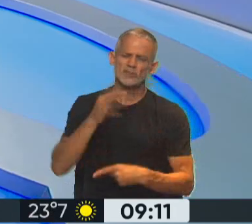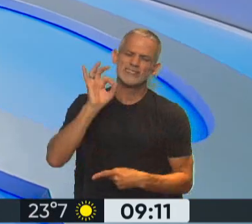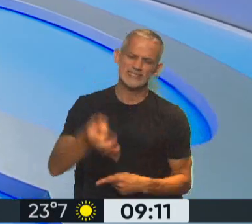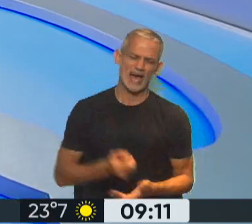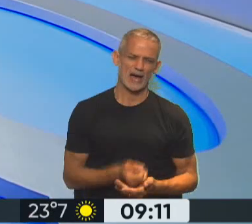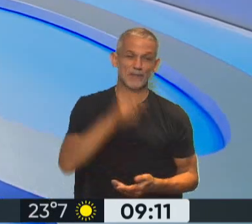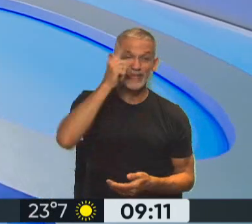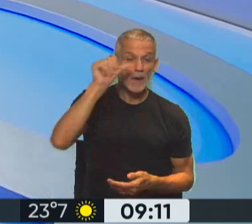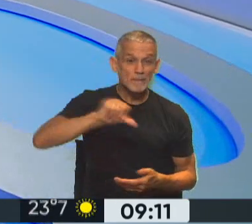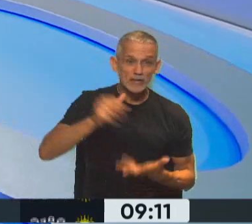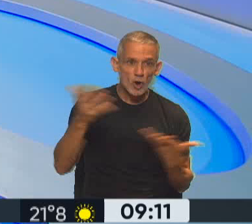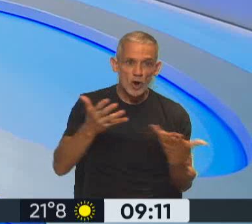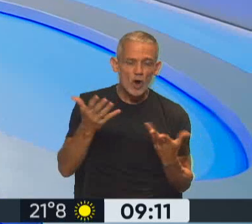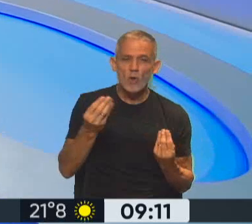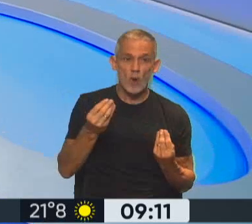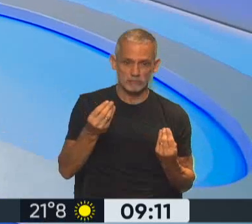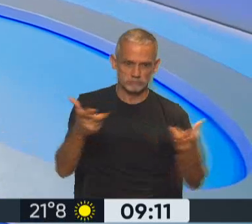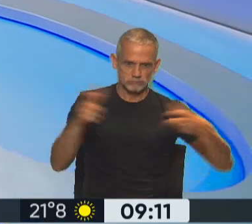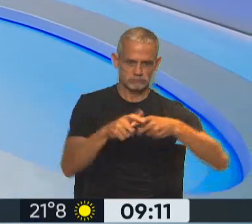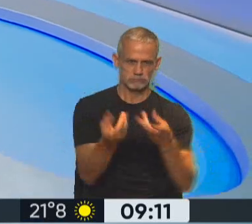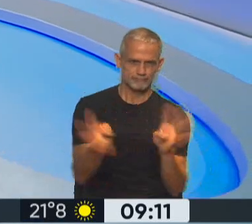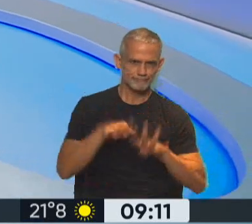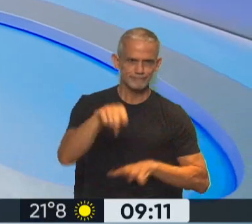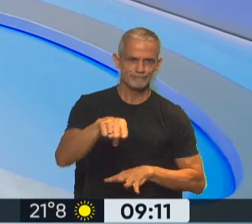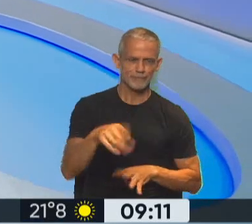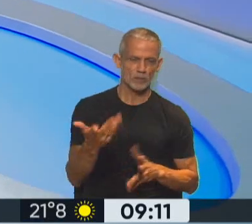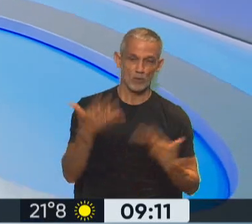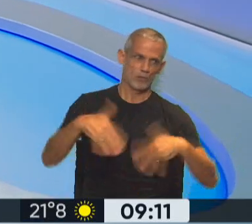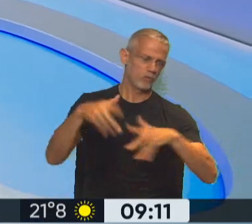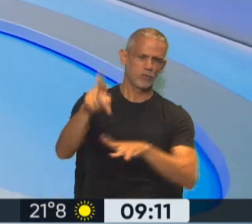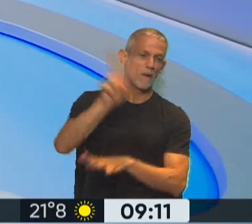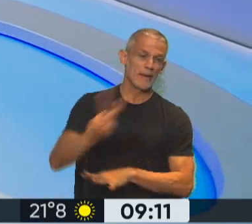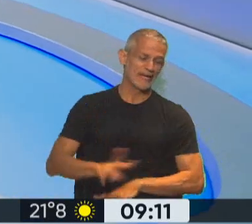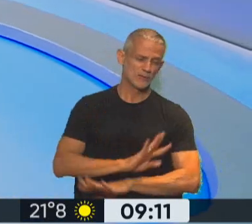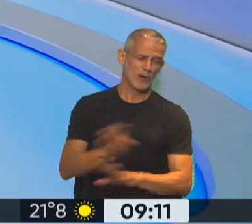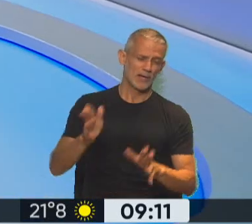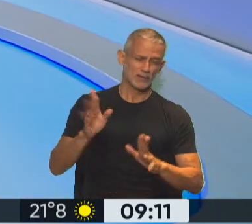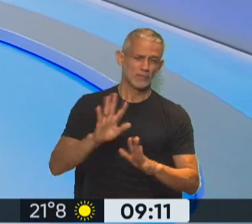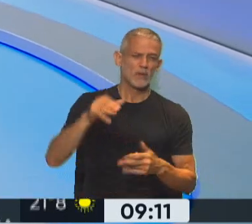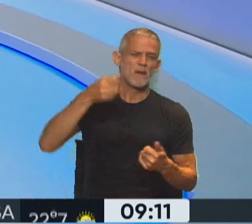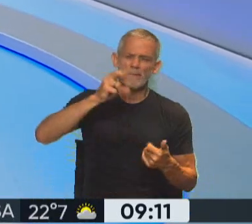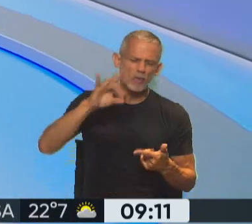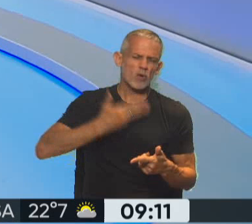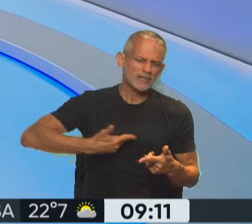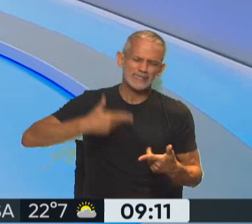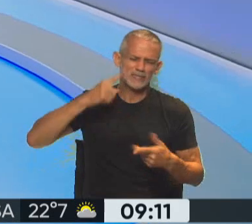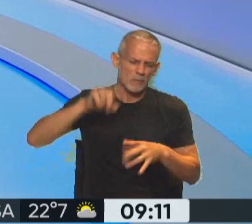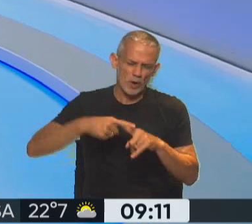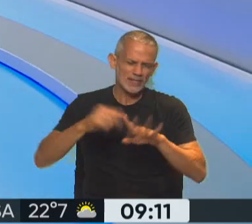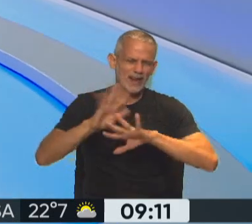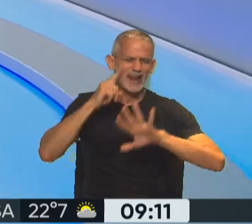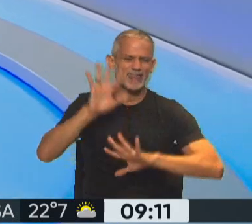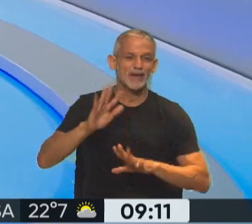yo también es el eje central por la para para toda esa demonización que tiene ese país más allá de de maduro más allá